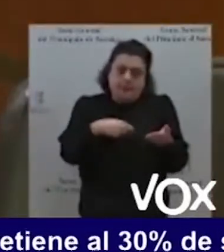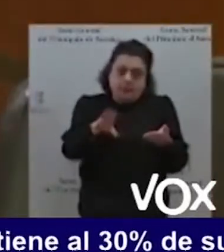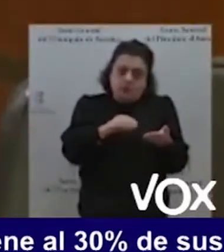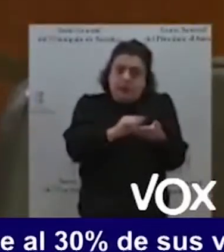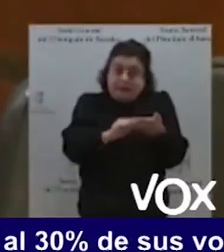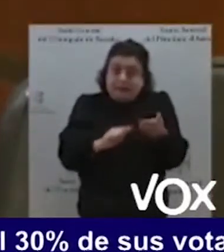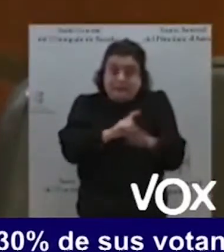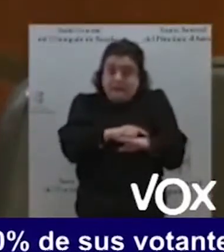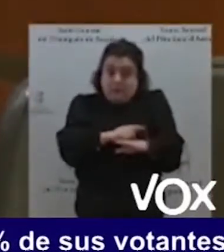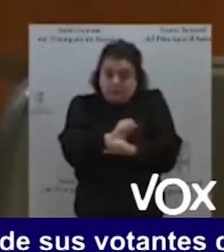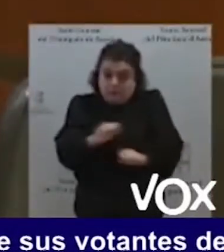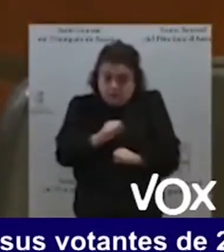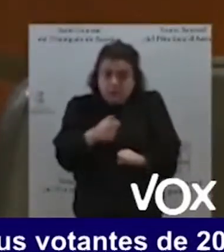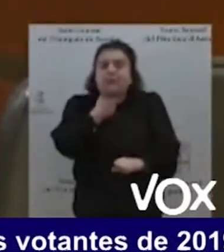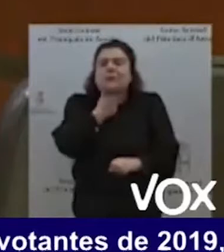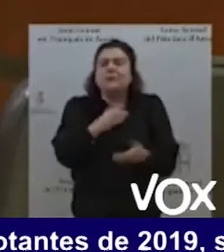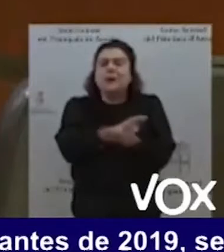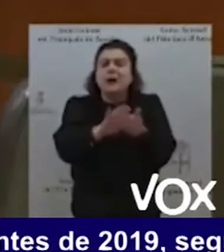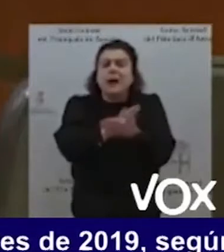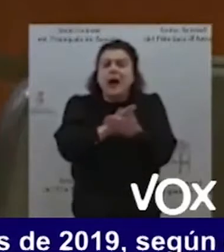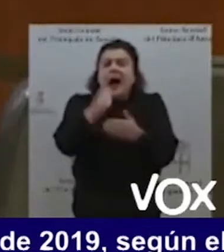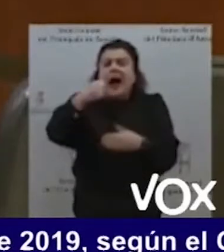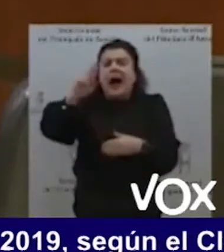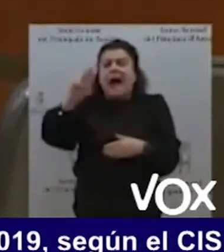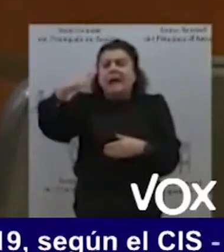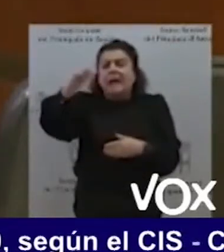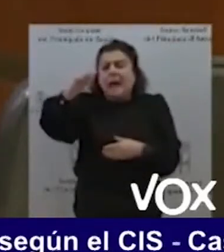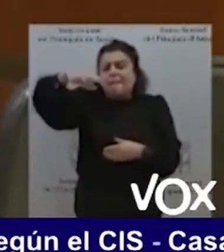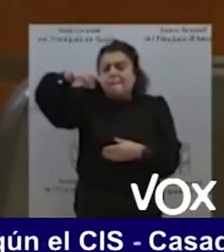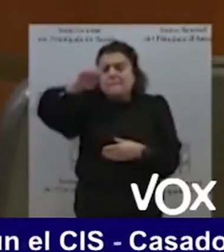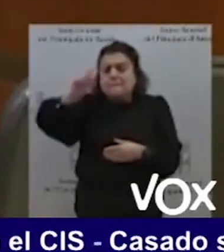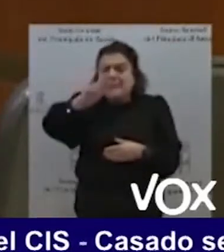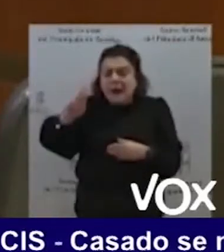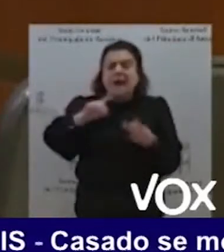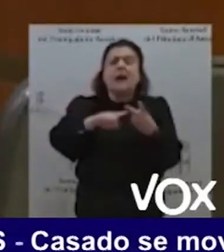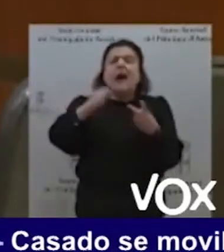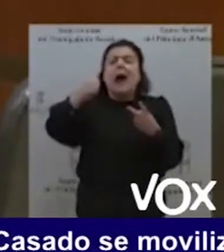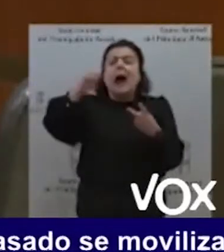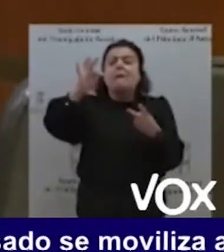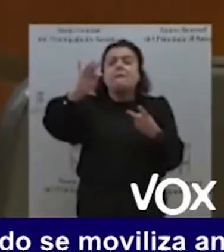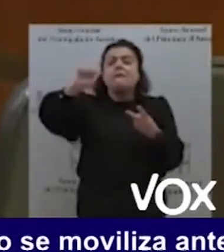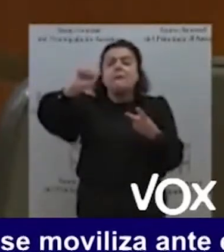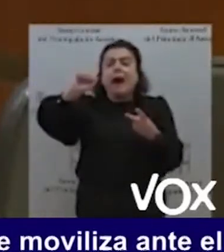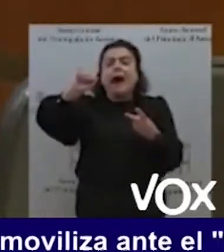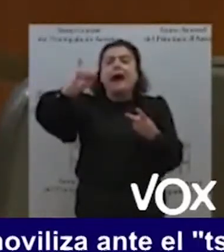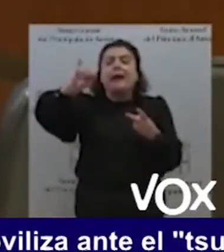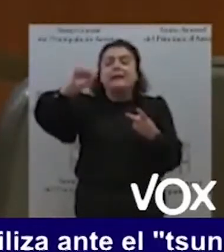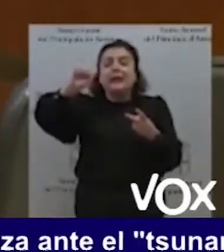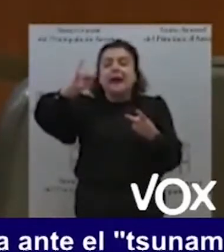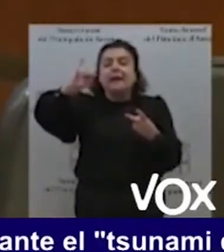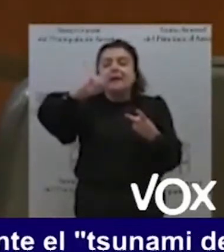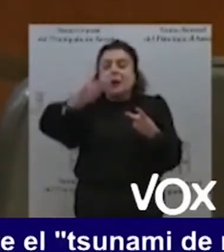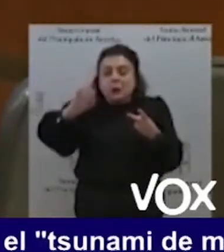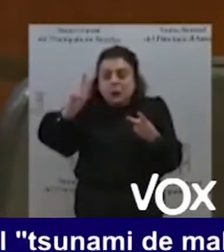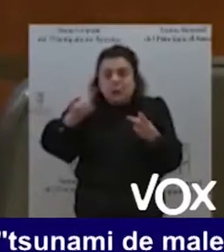Mencionó argamar, fallaizu y otras cuantas que yo no entiendo. Y tampoco vengo aquí al Parlamento a que me den una clase de lingua, porque no lo quiero para